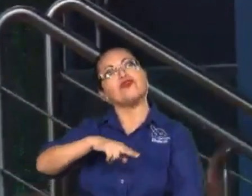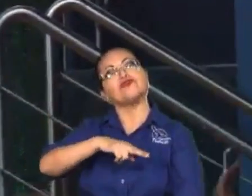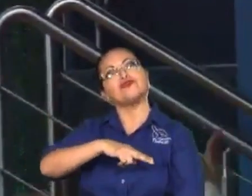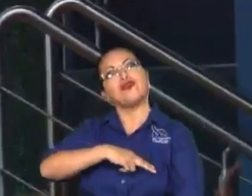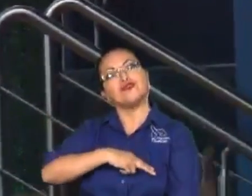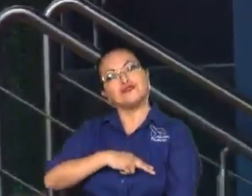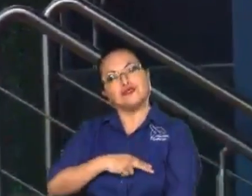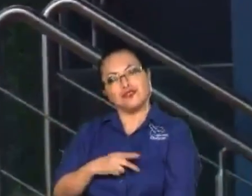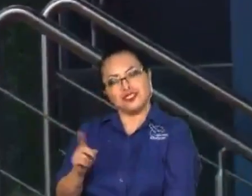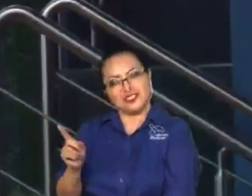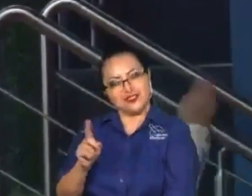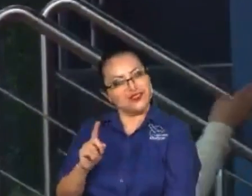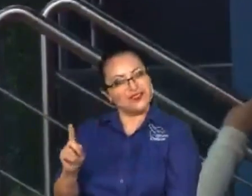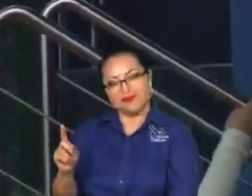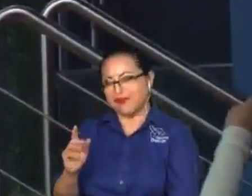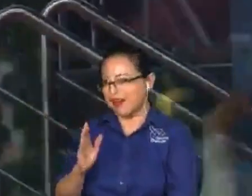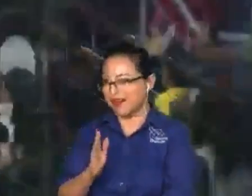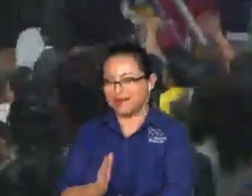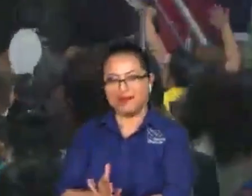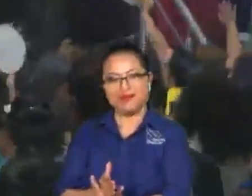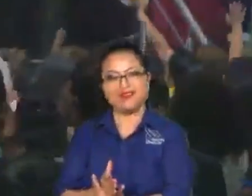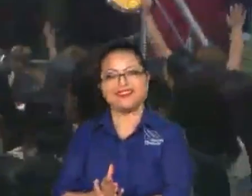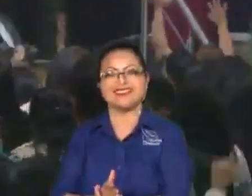sin parar. ¿Está listo?